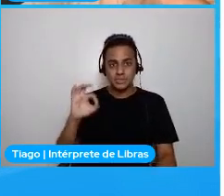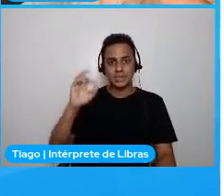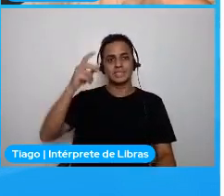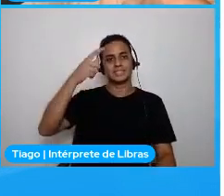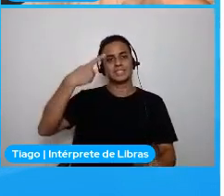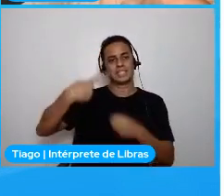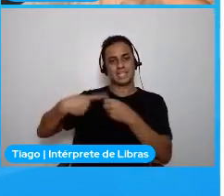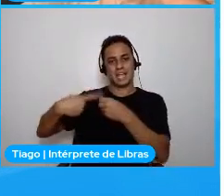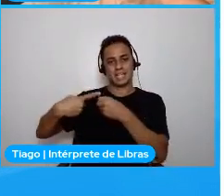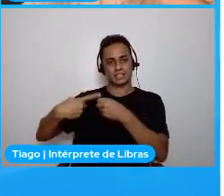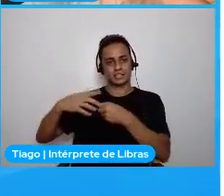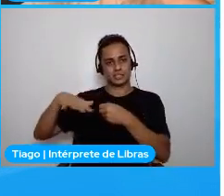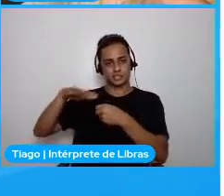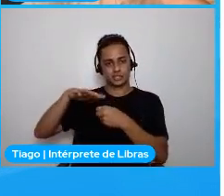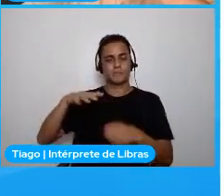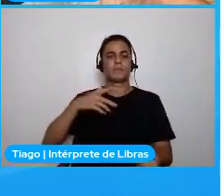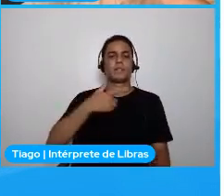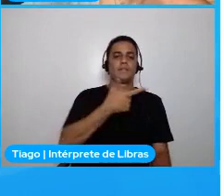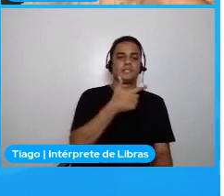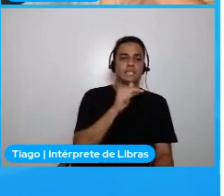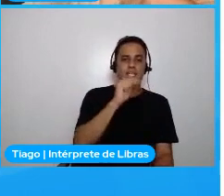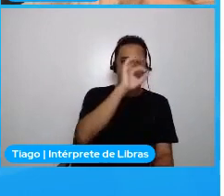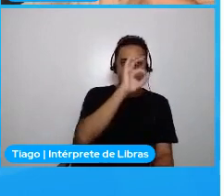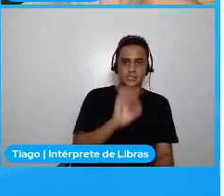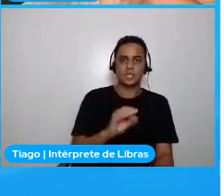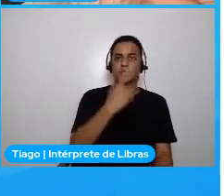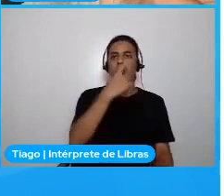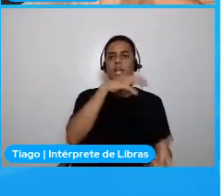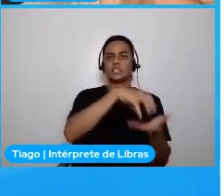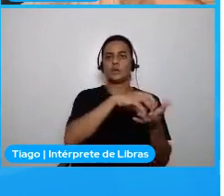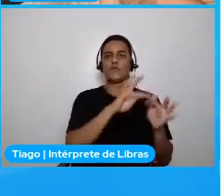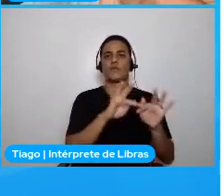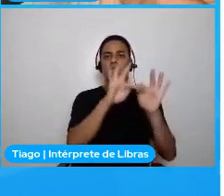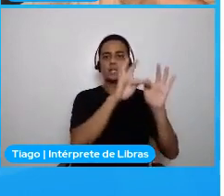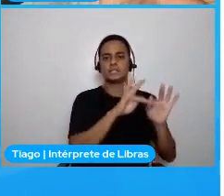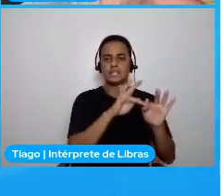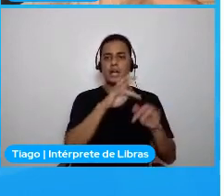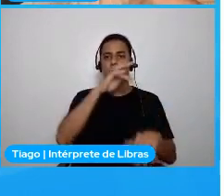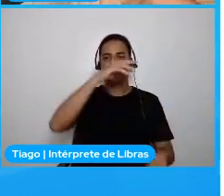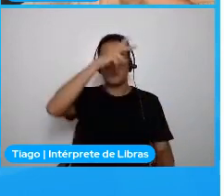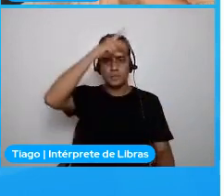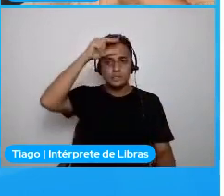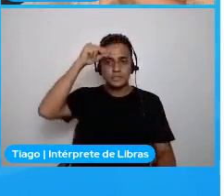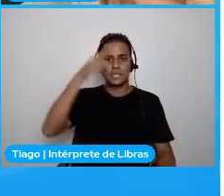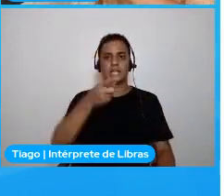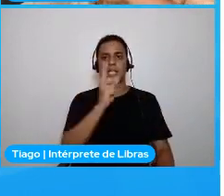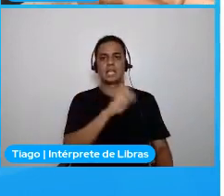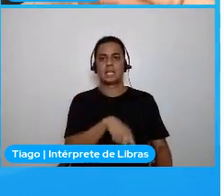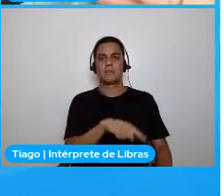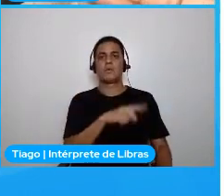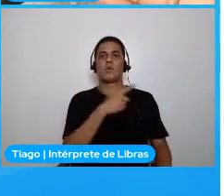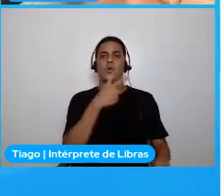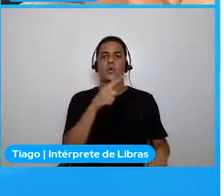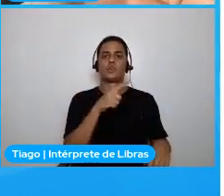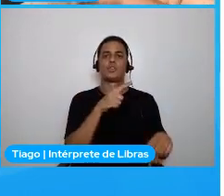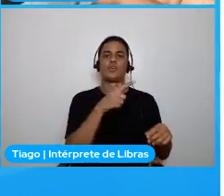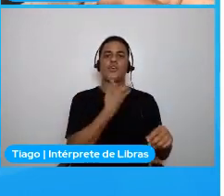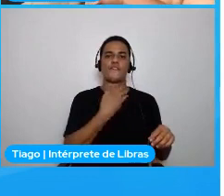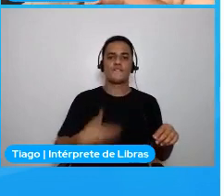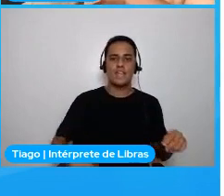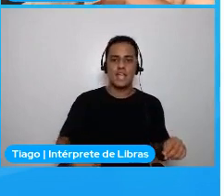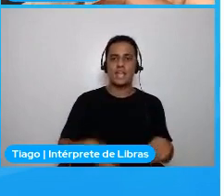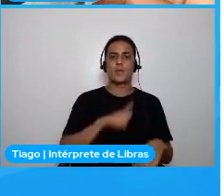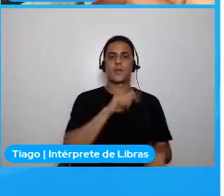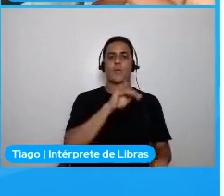el 20% la Fundación Siglo XXI, el 13% la Gobernación, y entre los dos hospitales que estallaron en casos